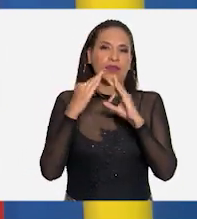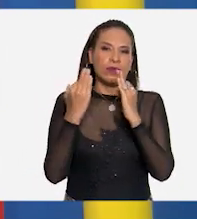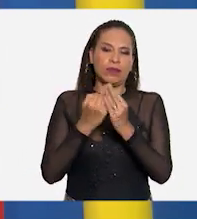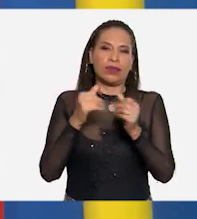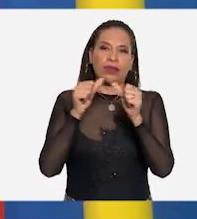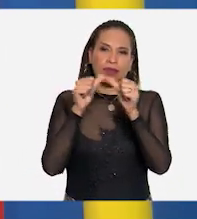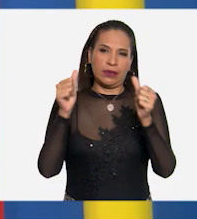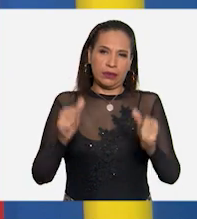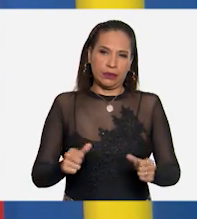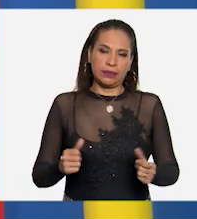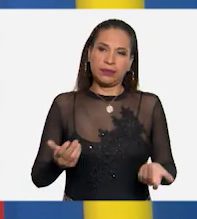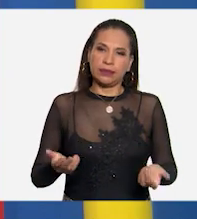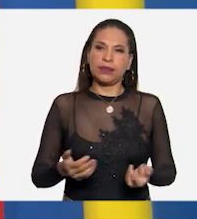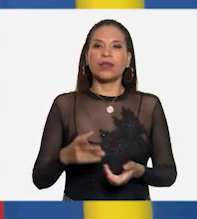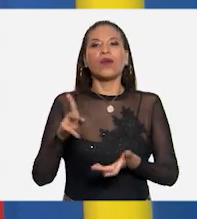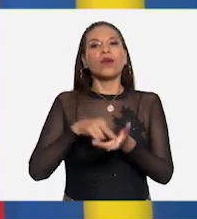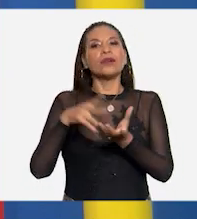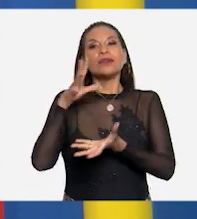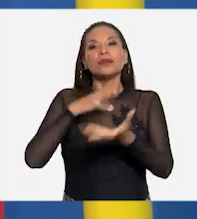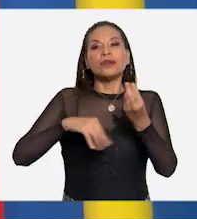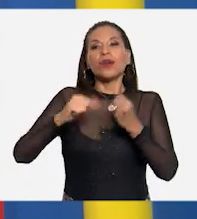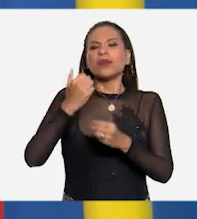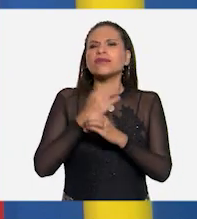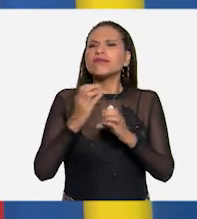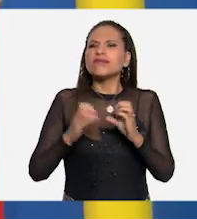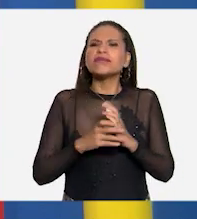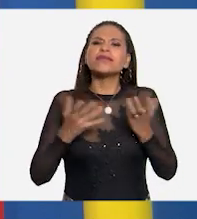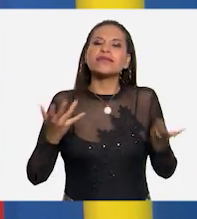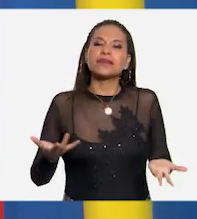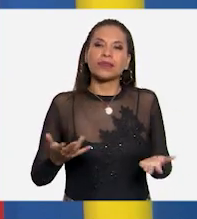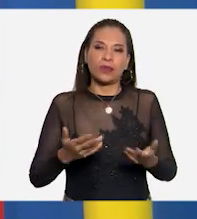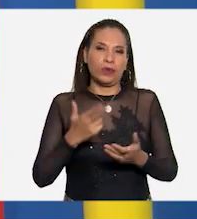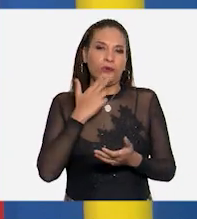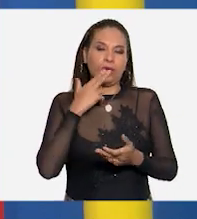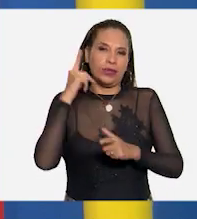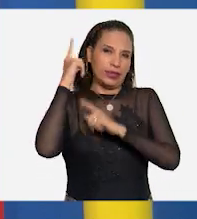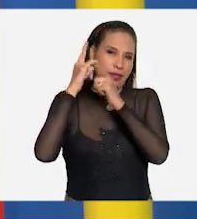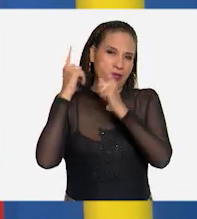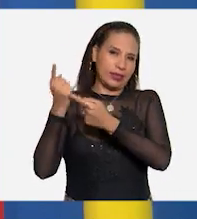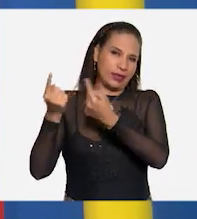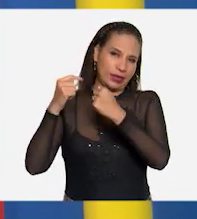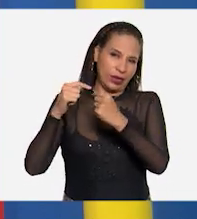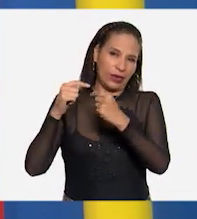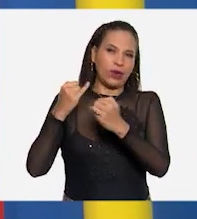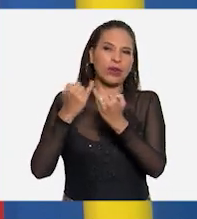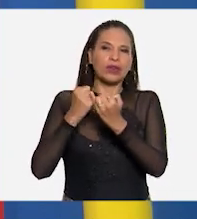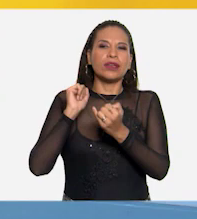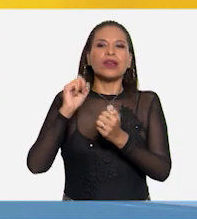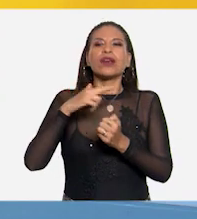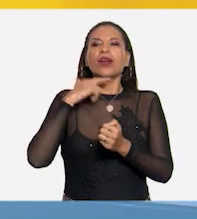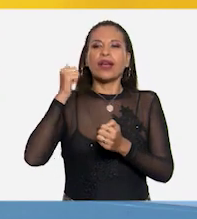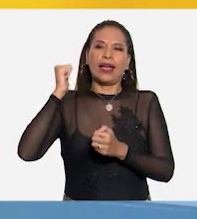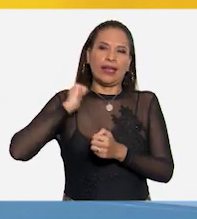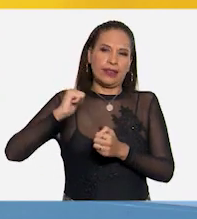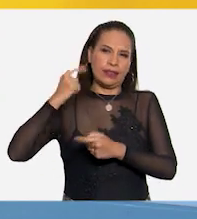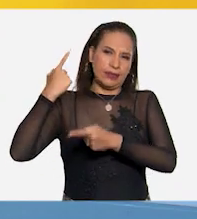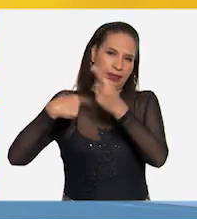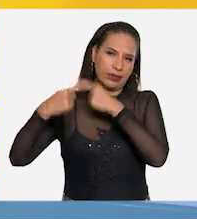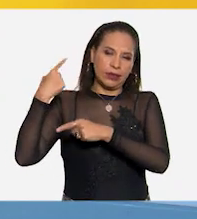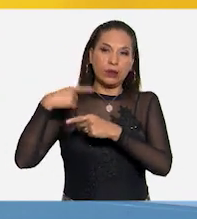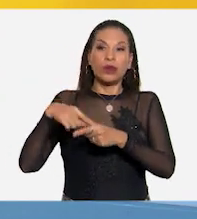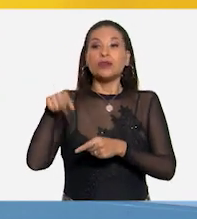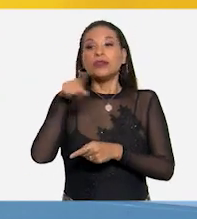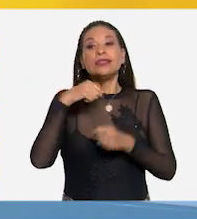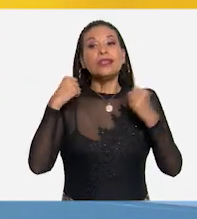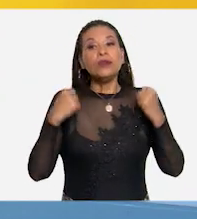manifestaciones artísticas, recuperando, entre otras cosas, el legado griego y romano de la antigüedad. Estoy segura de